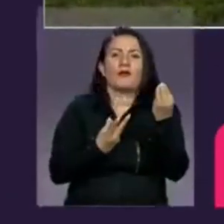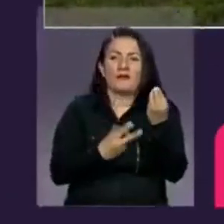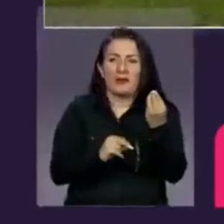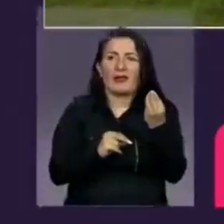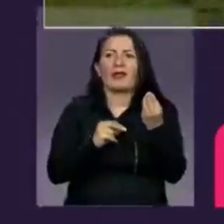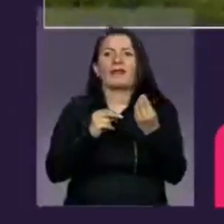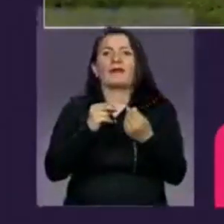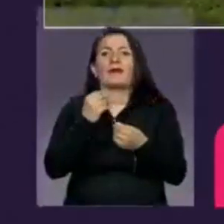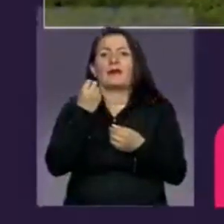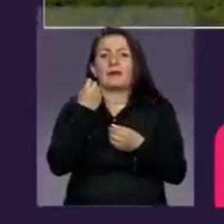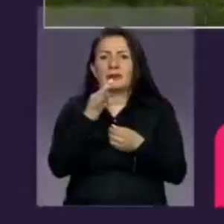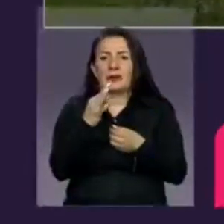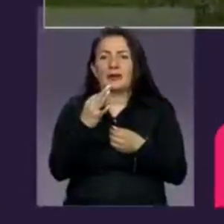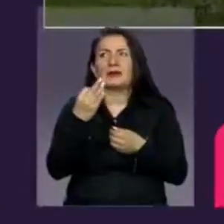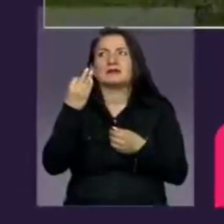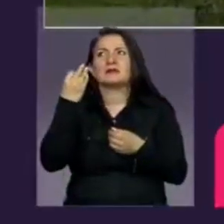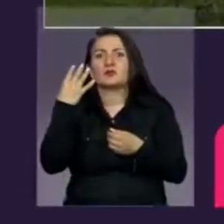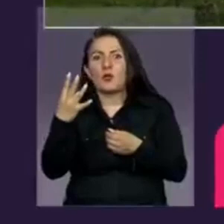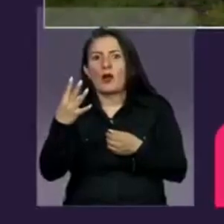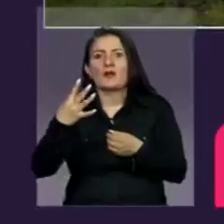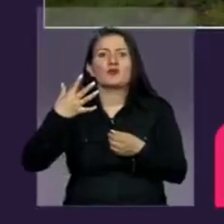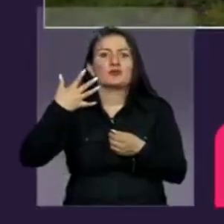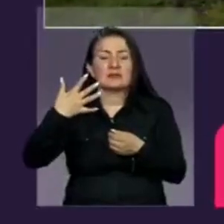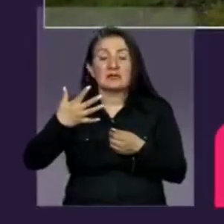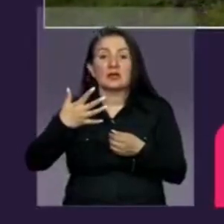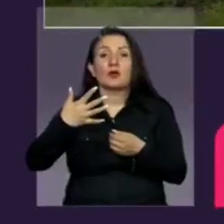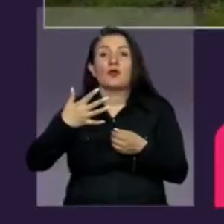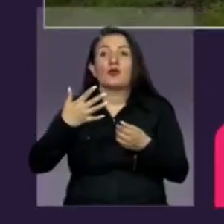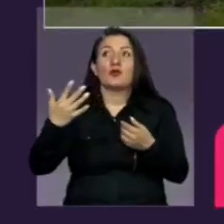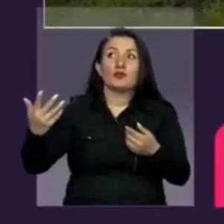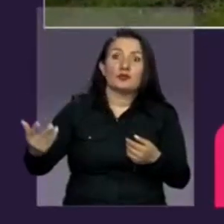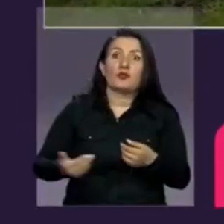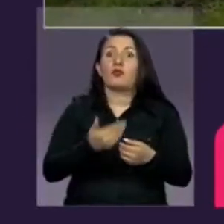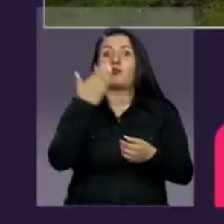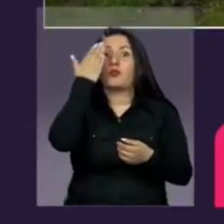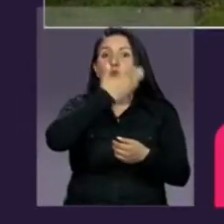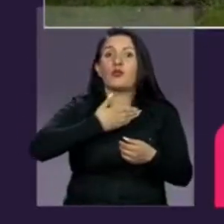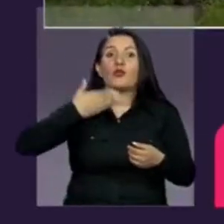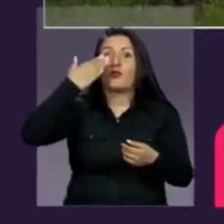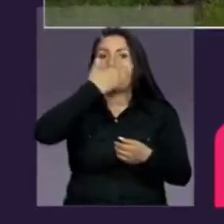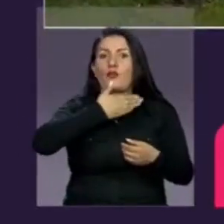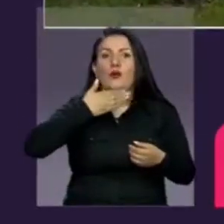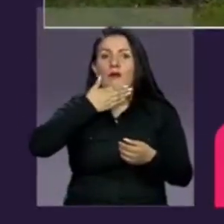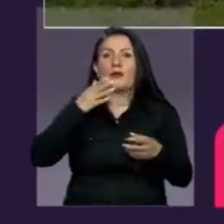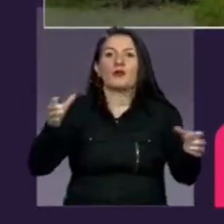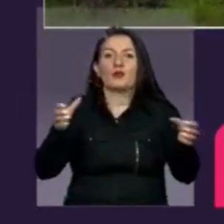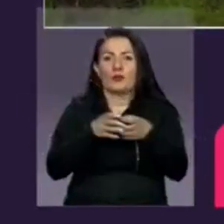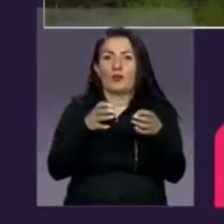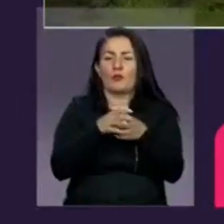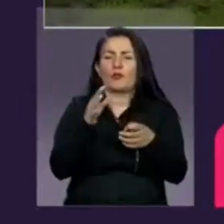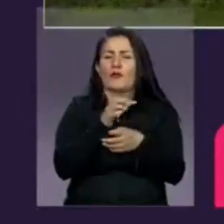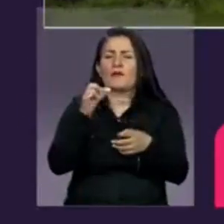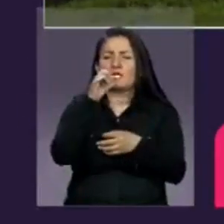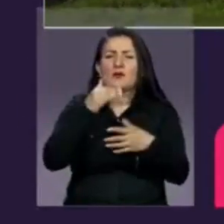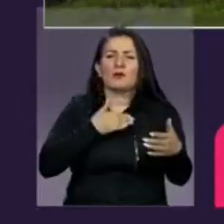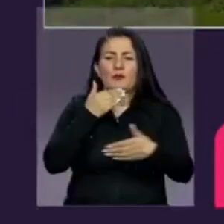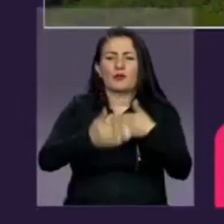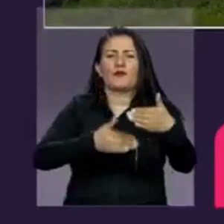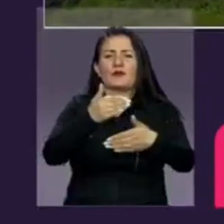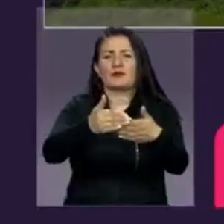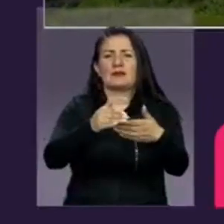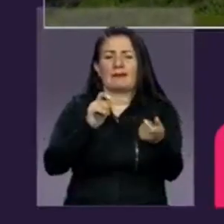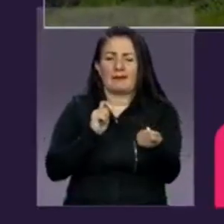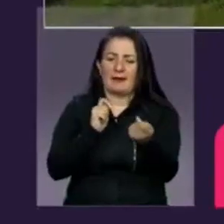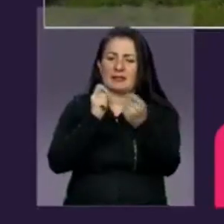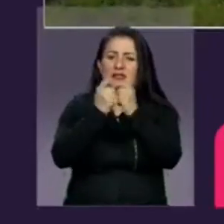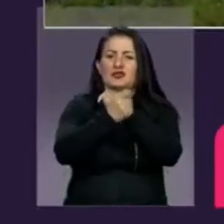que sean 3, máximo 4 o 5, que suben a prueba un poco al equipo profesional para hacer ese proceso, esa transición al